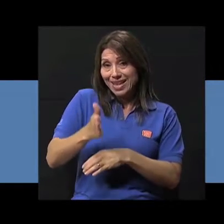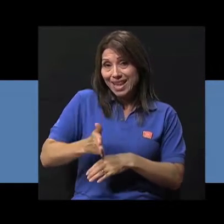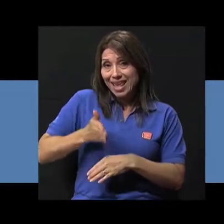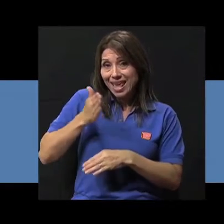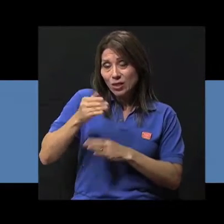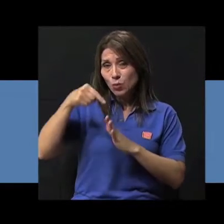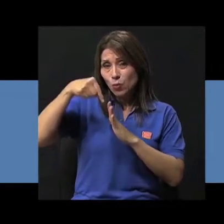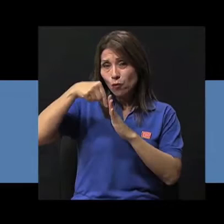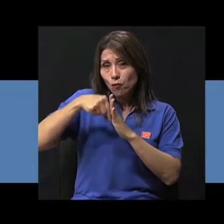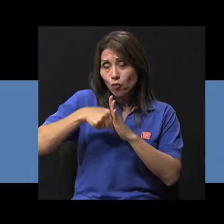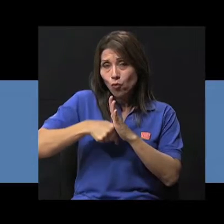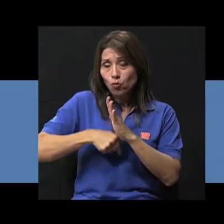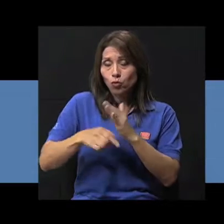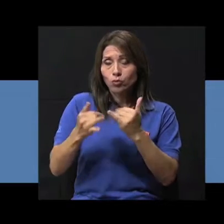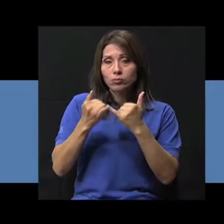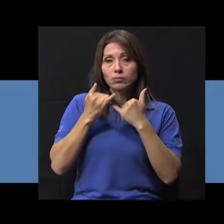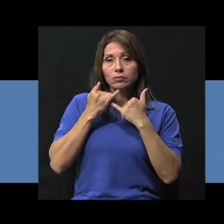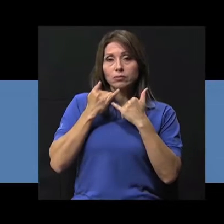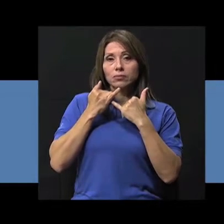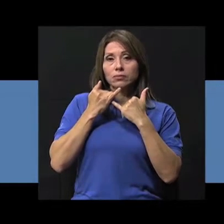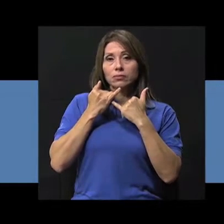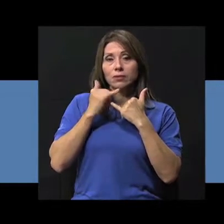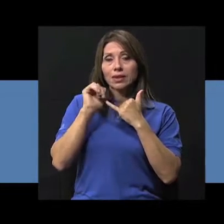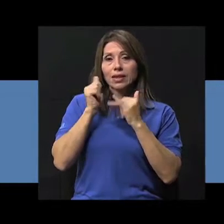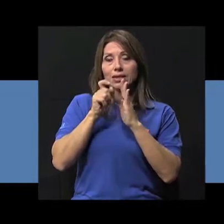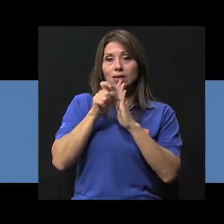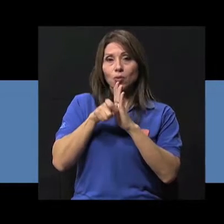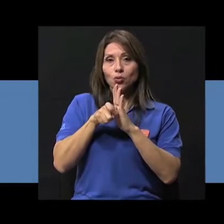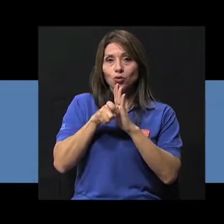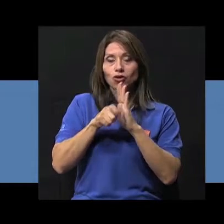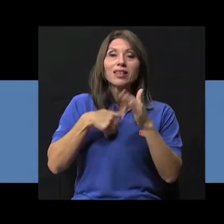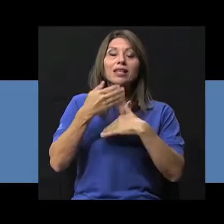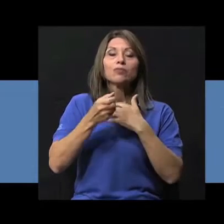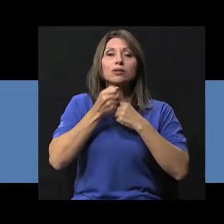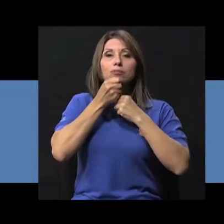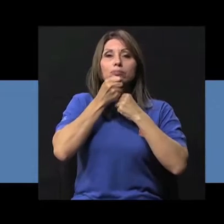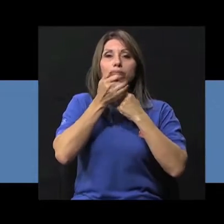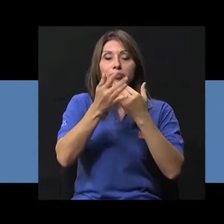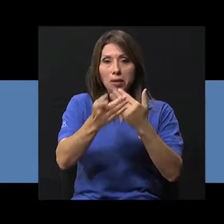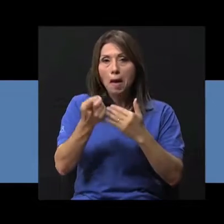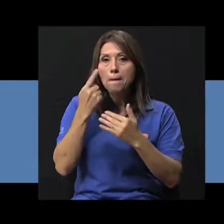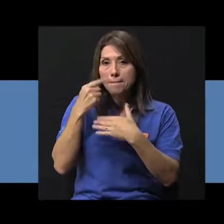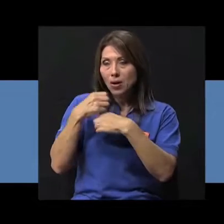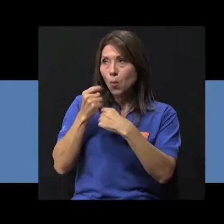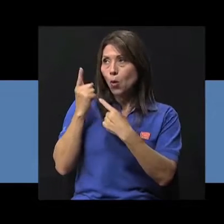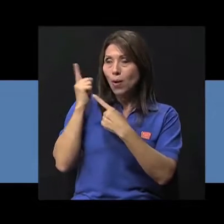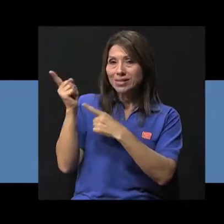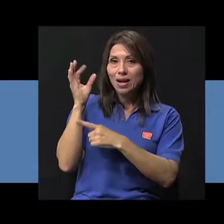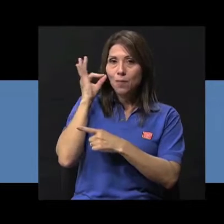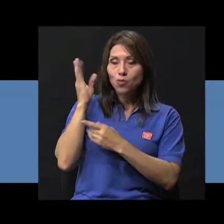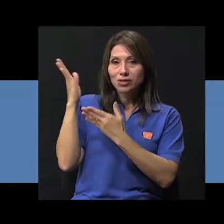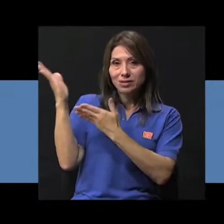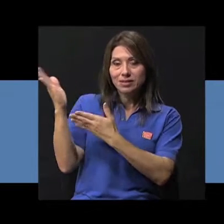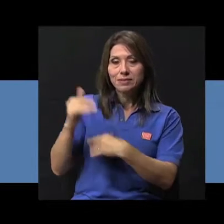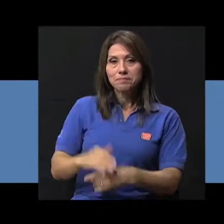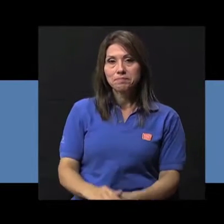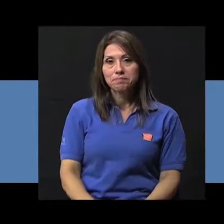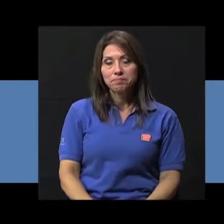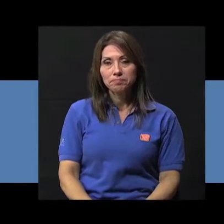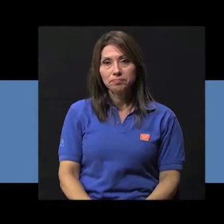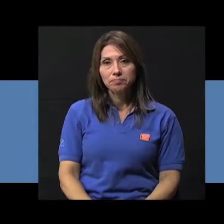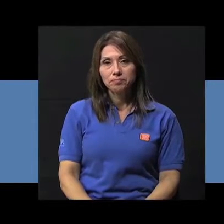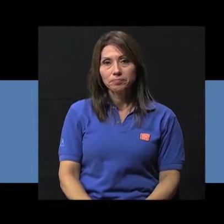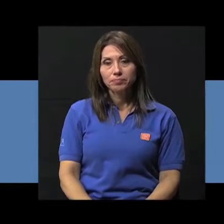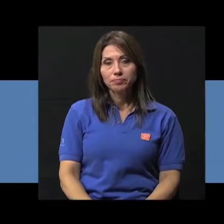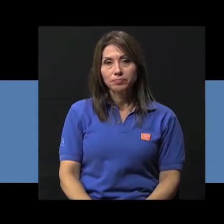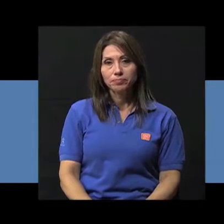respiración durante 10 segundos y ya puede botar el aire. Entonces se hace de la siguiente forma, entonces se quita la tapa, se agita